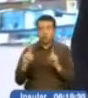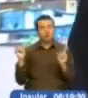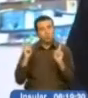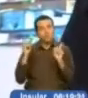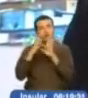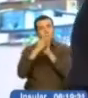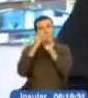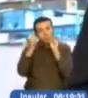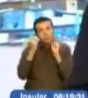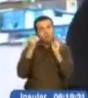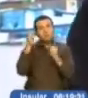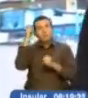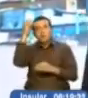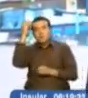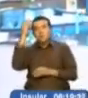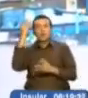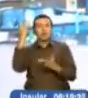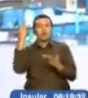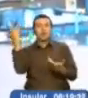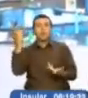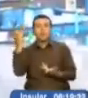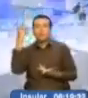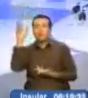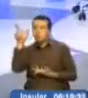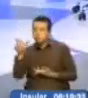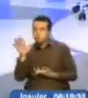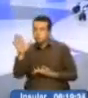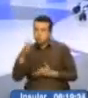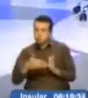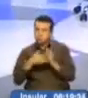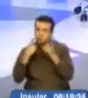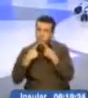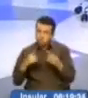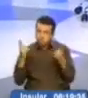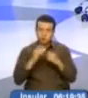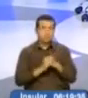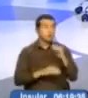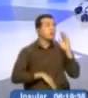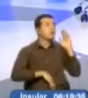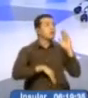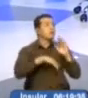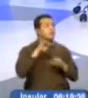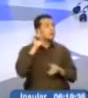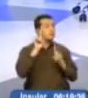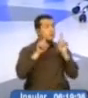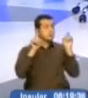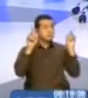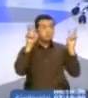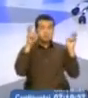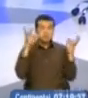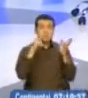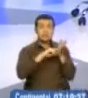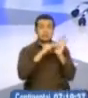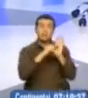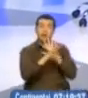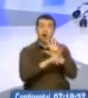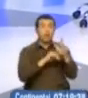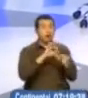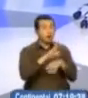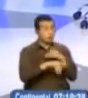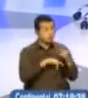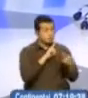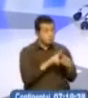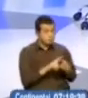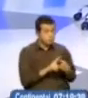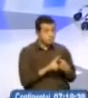entenderla como un discurso que circula de una determinada manera en la sociedad. Y además otra cosa, lo que habría que definir es qué es corrupción